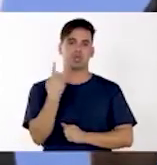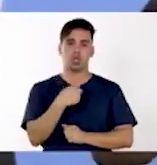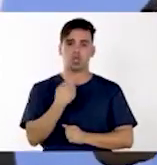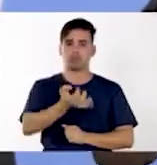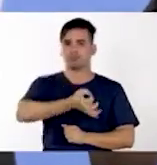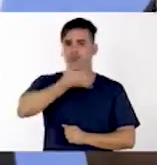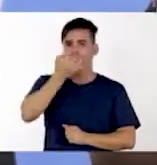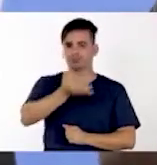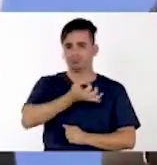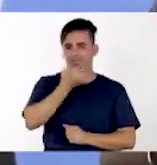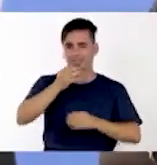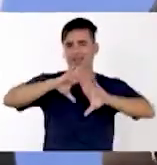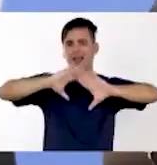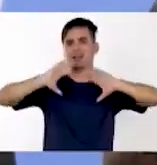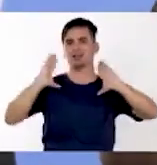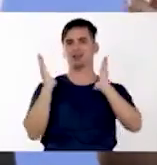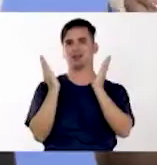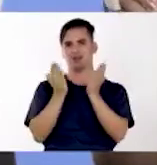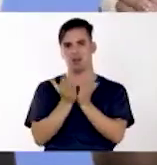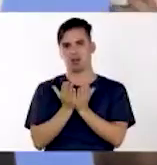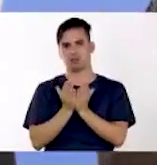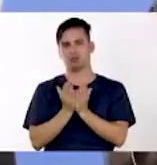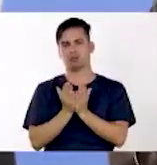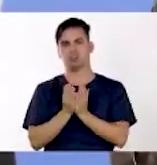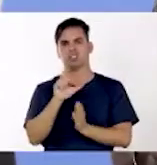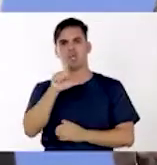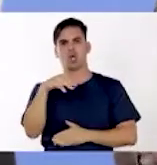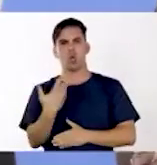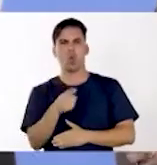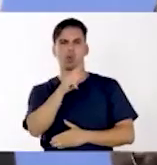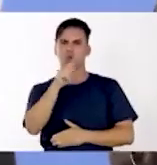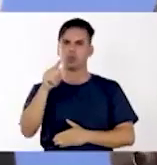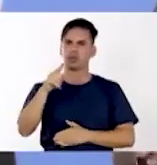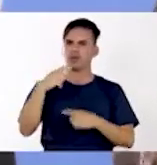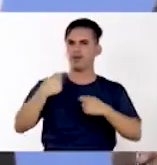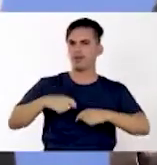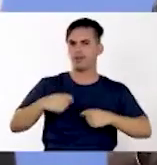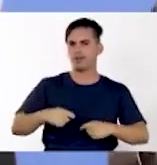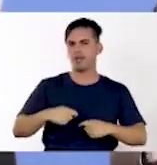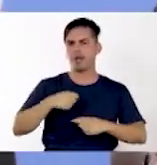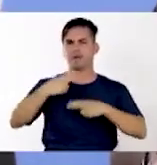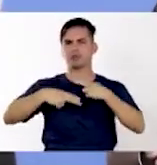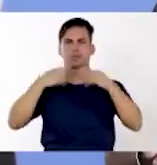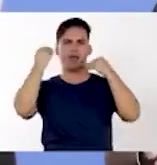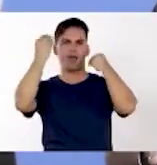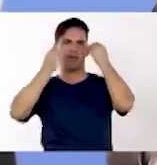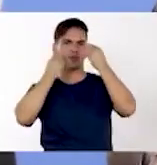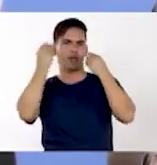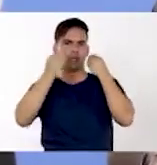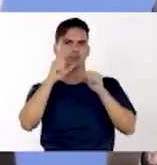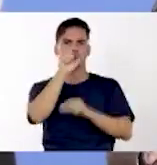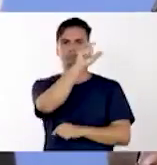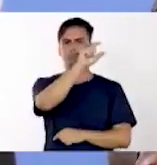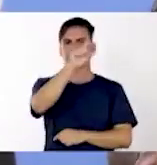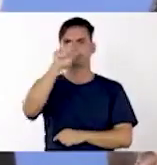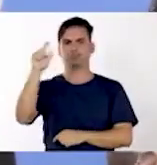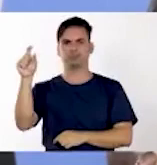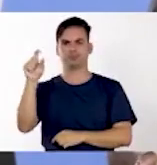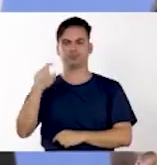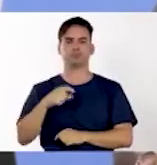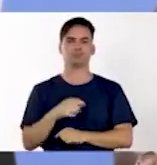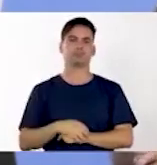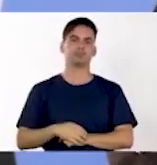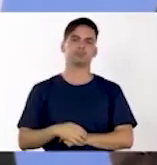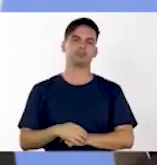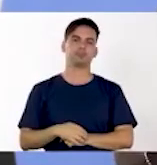una explicación general de cómo ustedes deben hacer el análisis de la oración